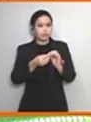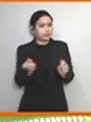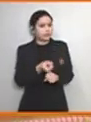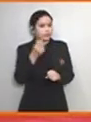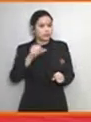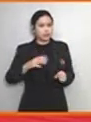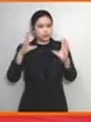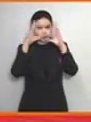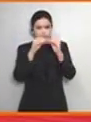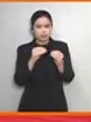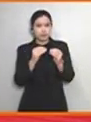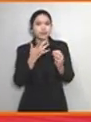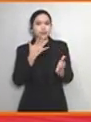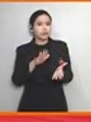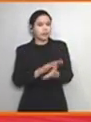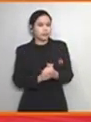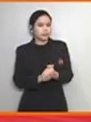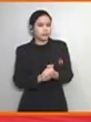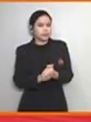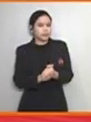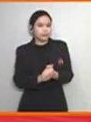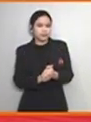noche es suerte,